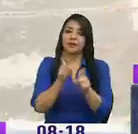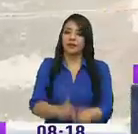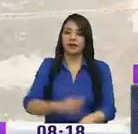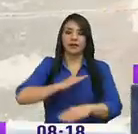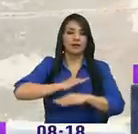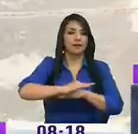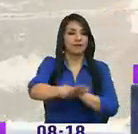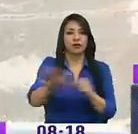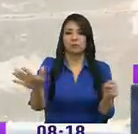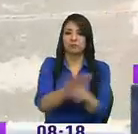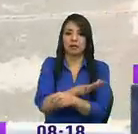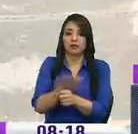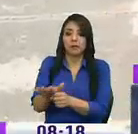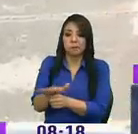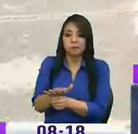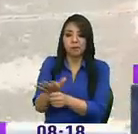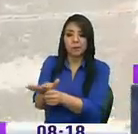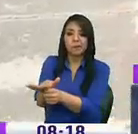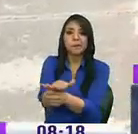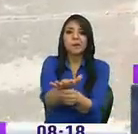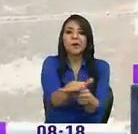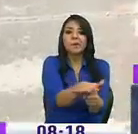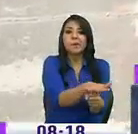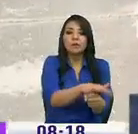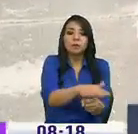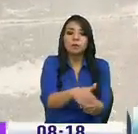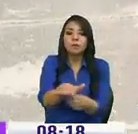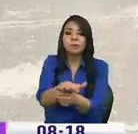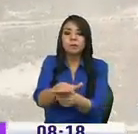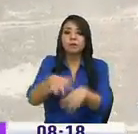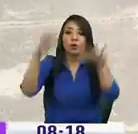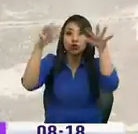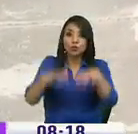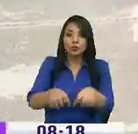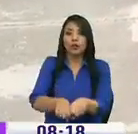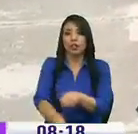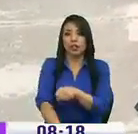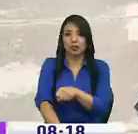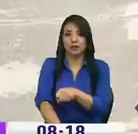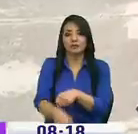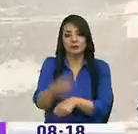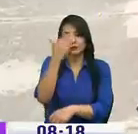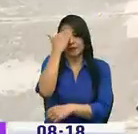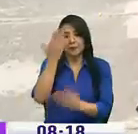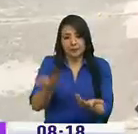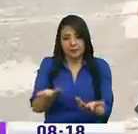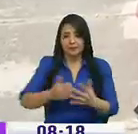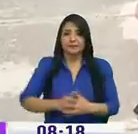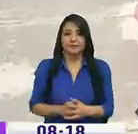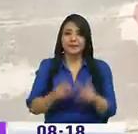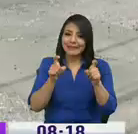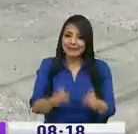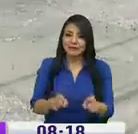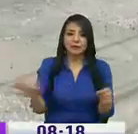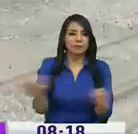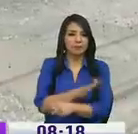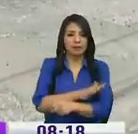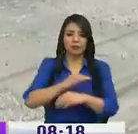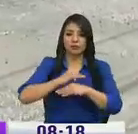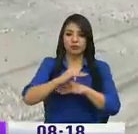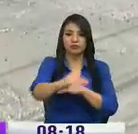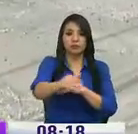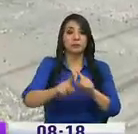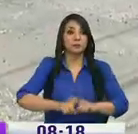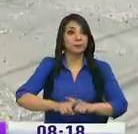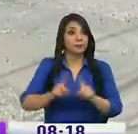pavimentación total. Así parches. Vienen las lluvias y nuevamente se va. Es una reparación completa. Ellos, sin embargo,